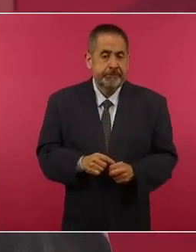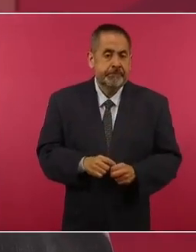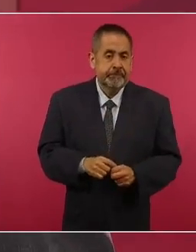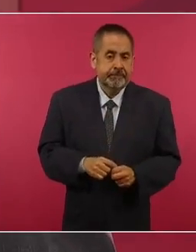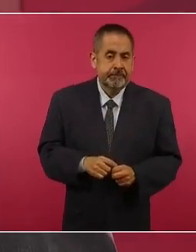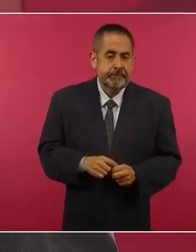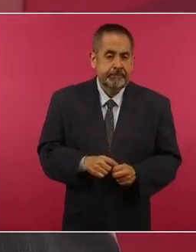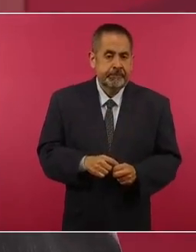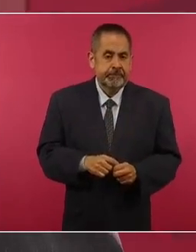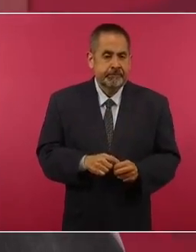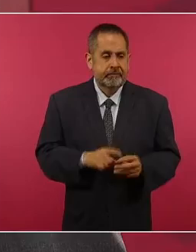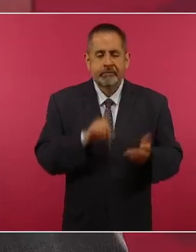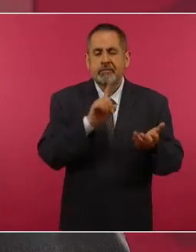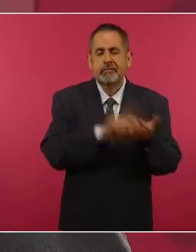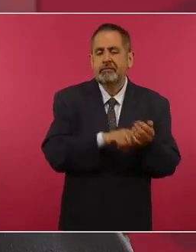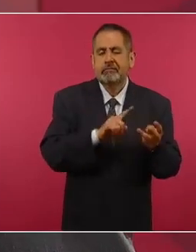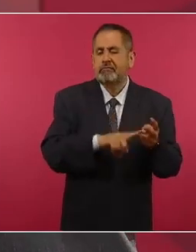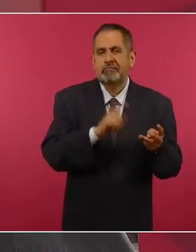que en realidad